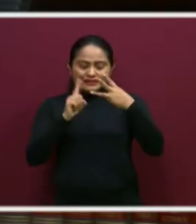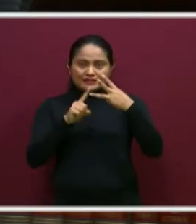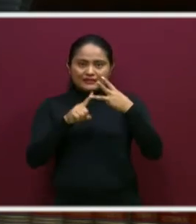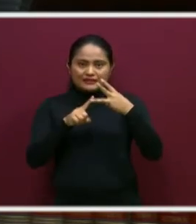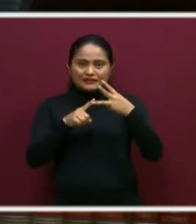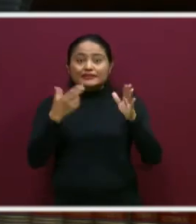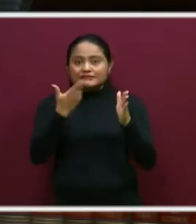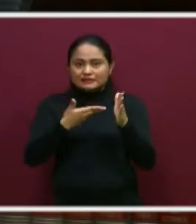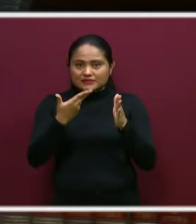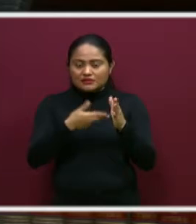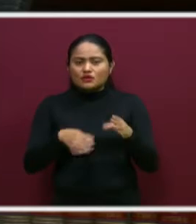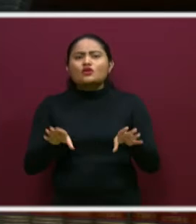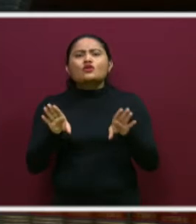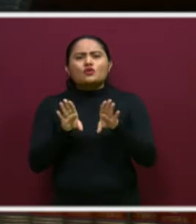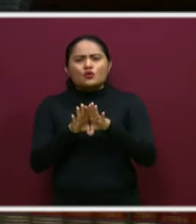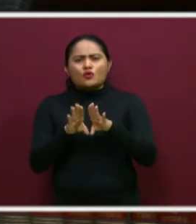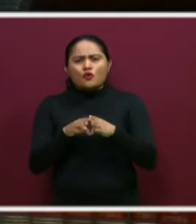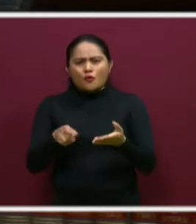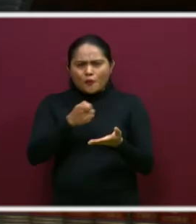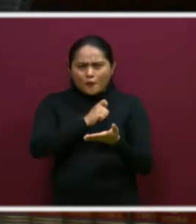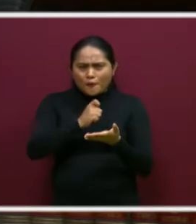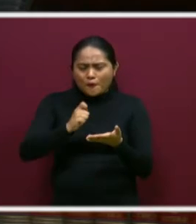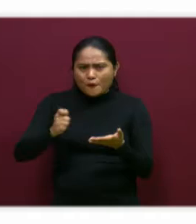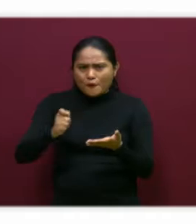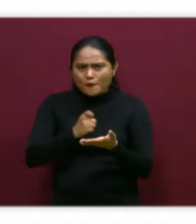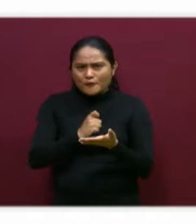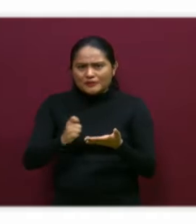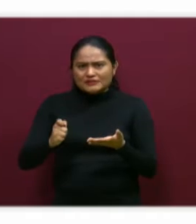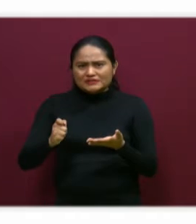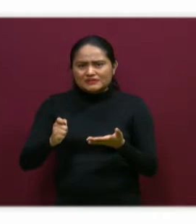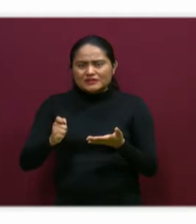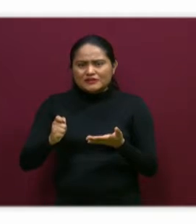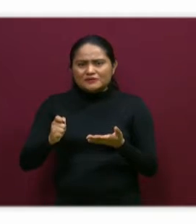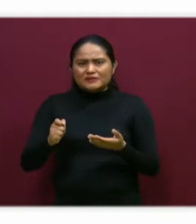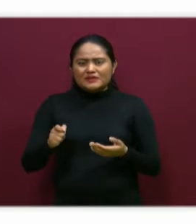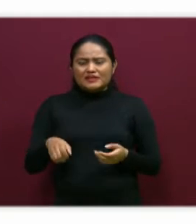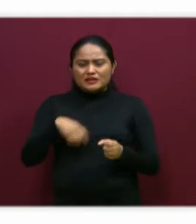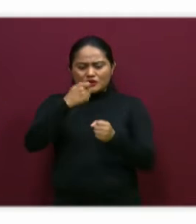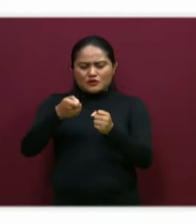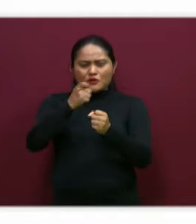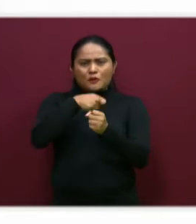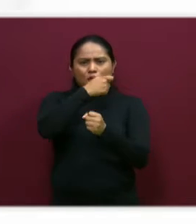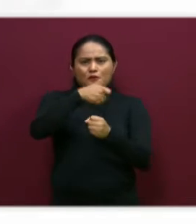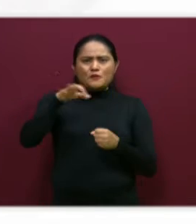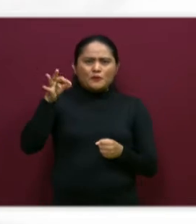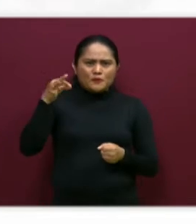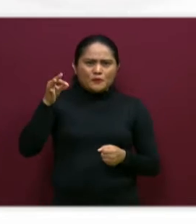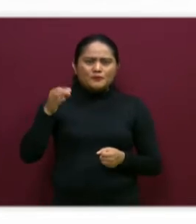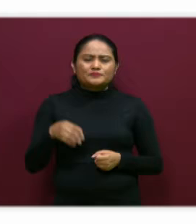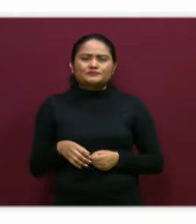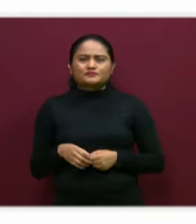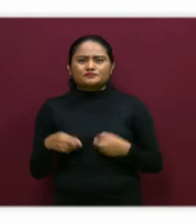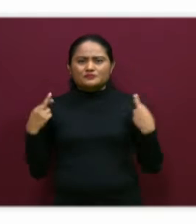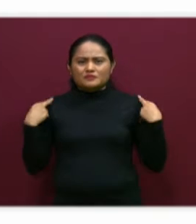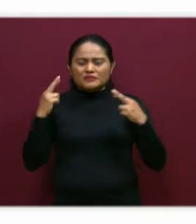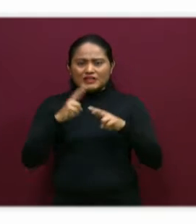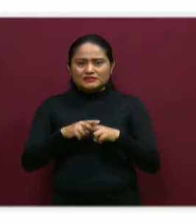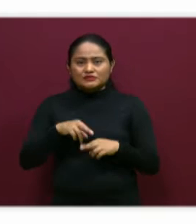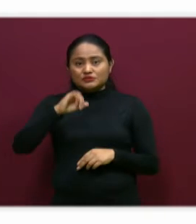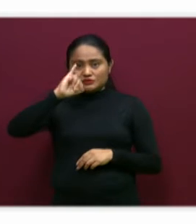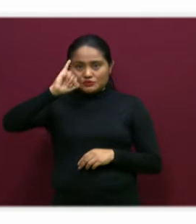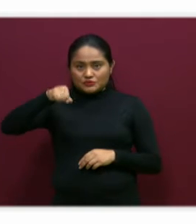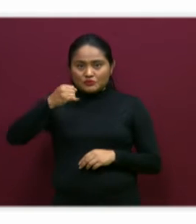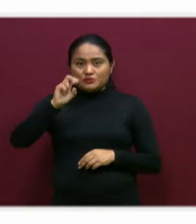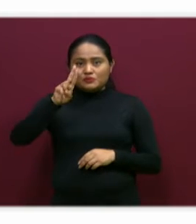cómo escribir ensayo con cáscara del plátano que es dirigido por el maestro juan carlos báez de ganador de